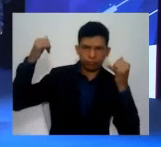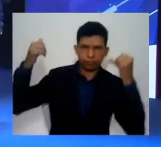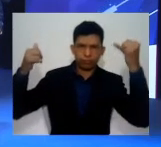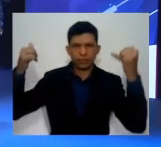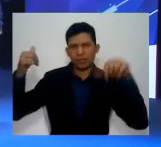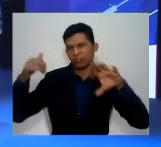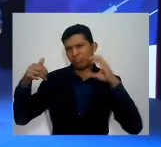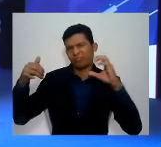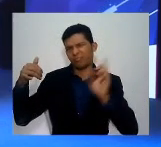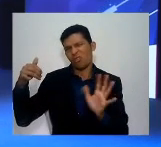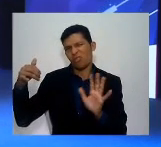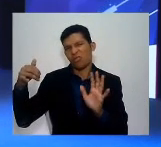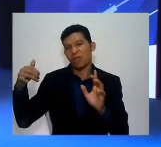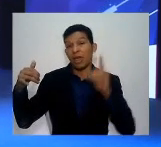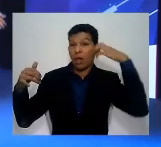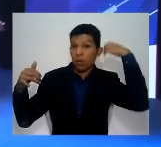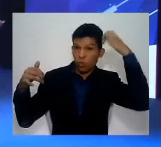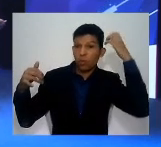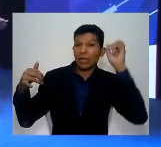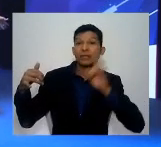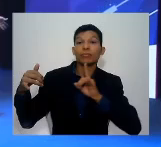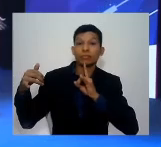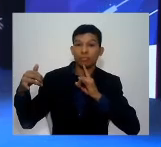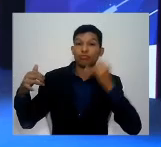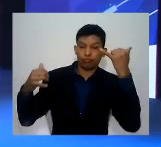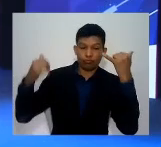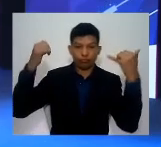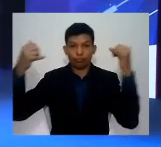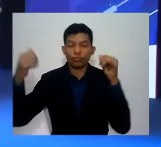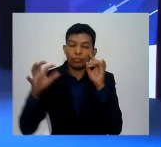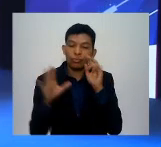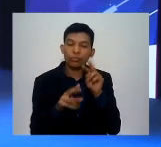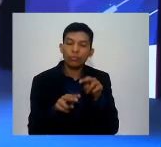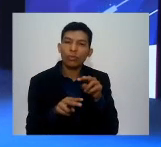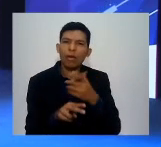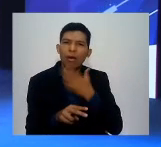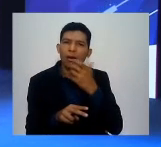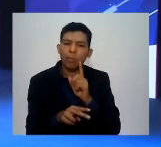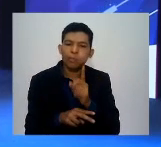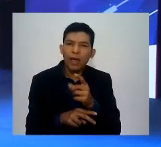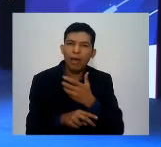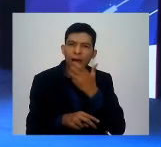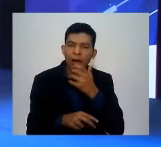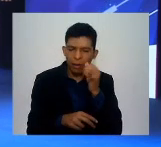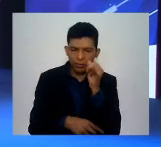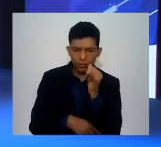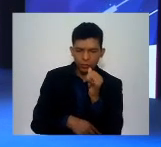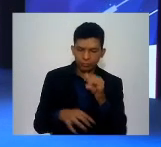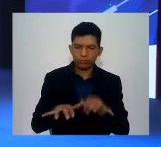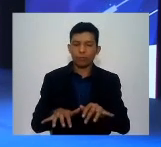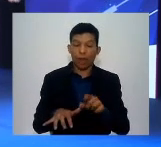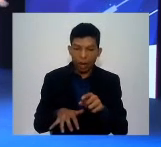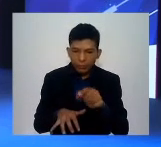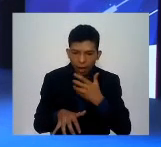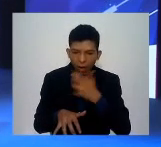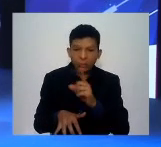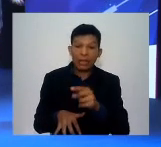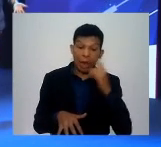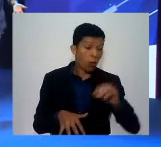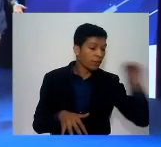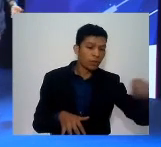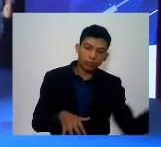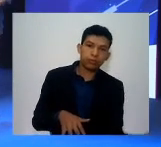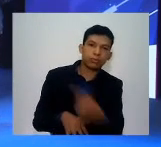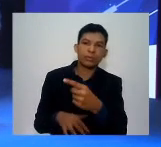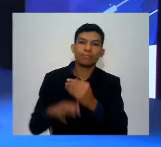Exageradas. Nosotros estamos a 37 grados. A 37 grados no nos da para brillar de esa manera. Entonces nosotros no brillamos, nosotros vemos